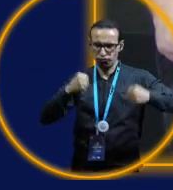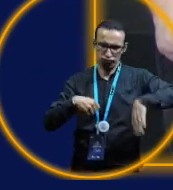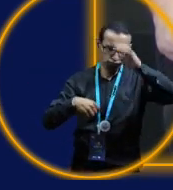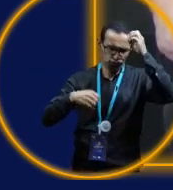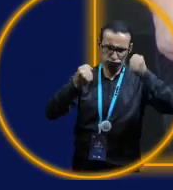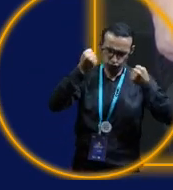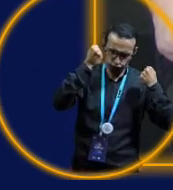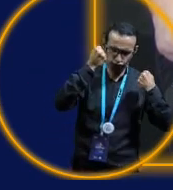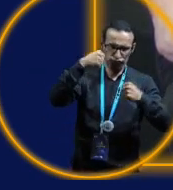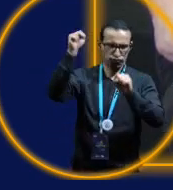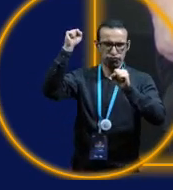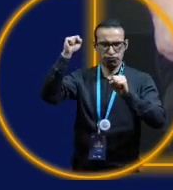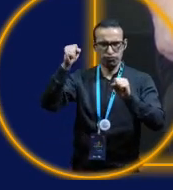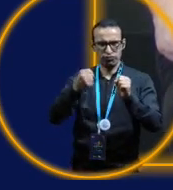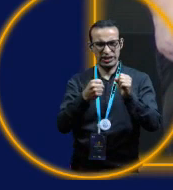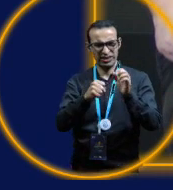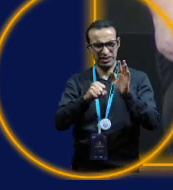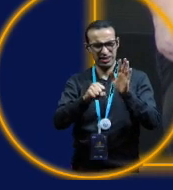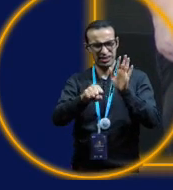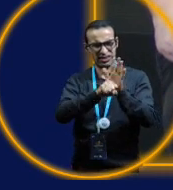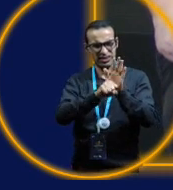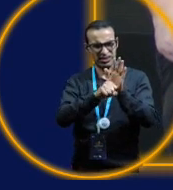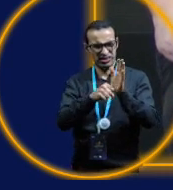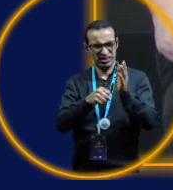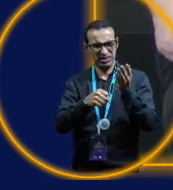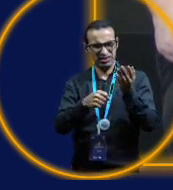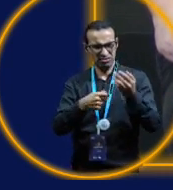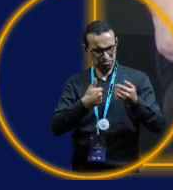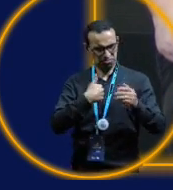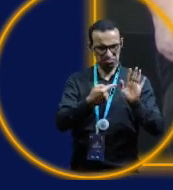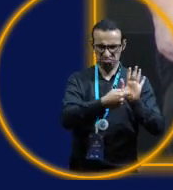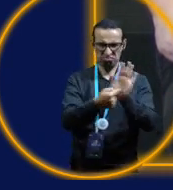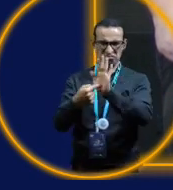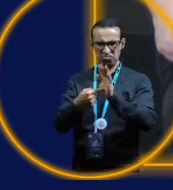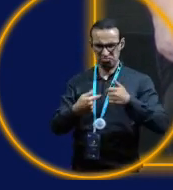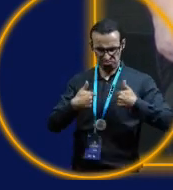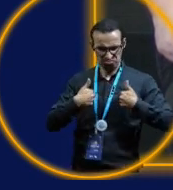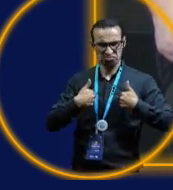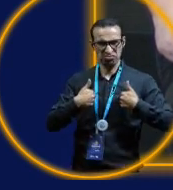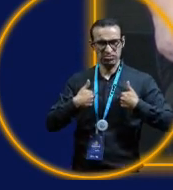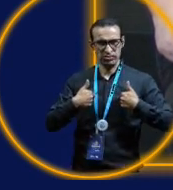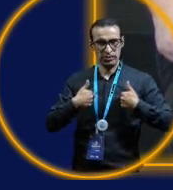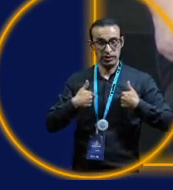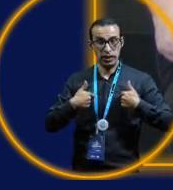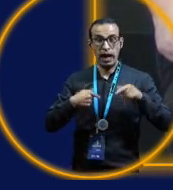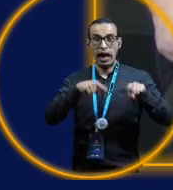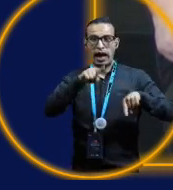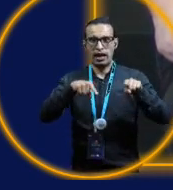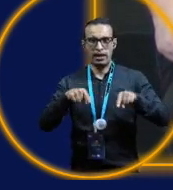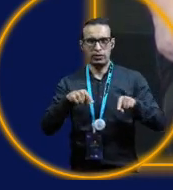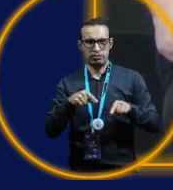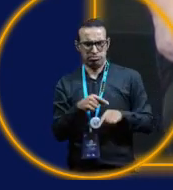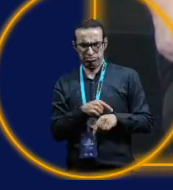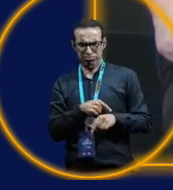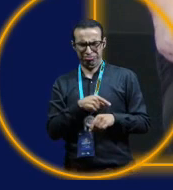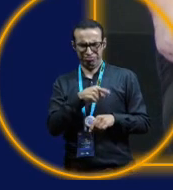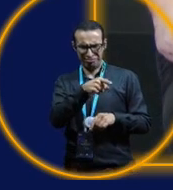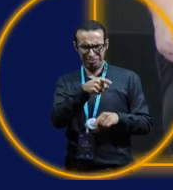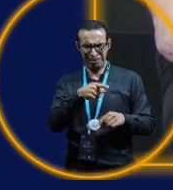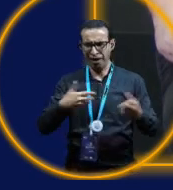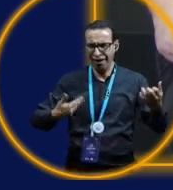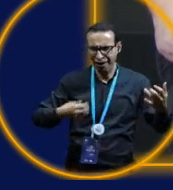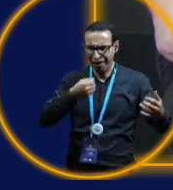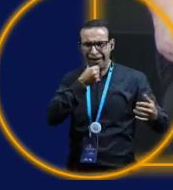signo de Black mar hay gente que tal vez no se siente tan cómoda con eso no creo que sea responsabilidad del artista no responsabilidad